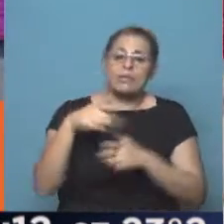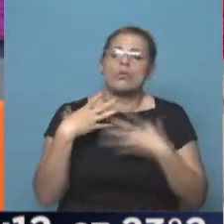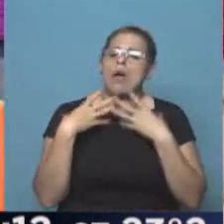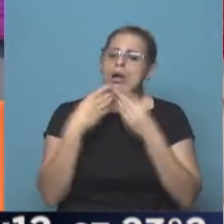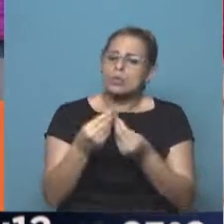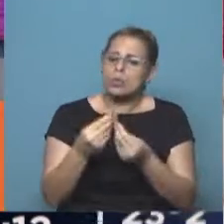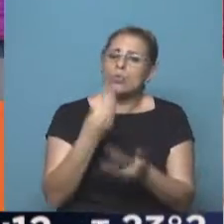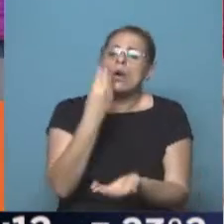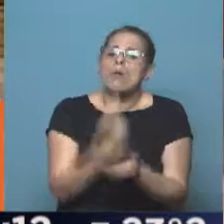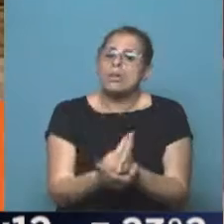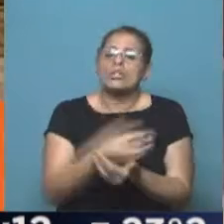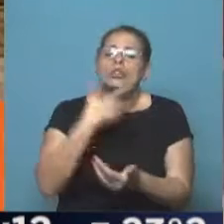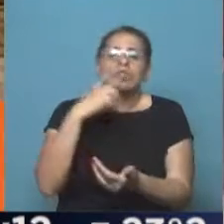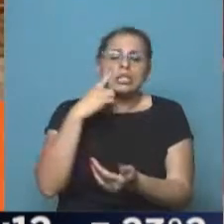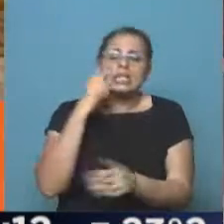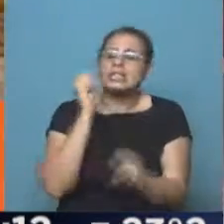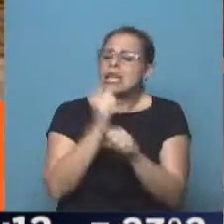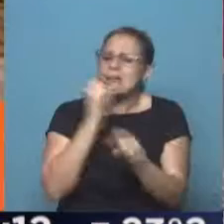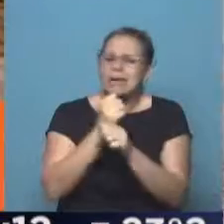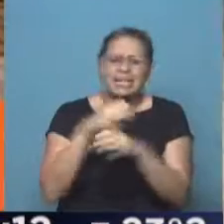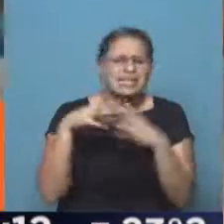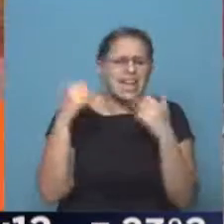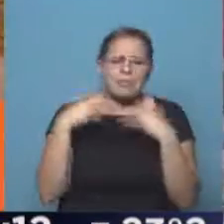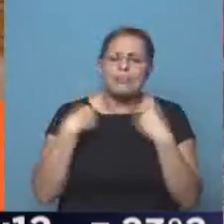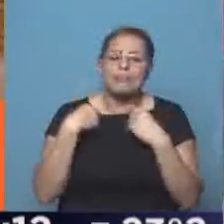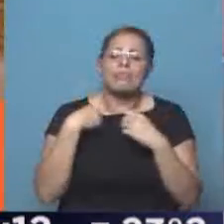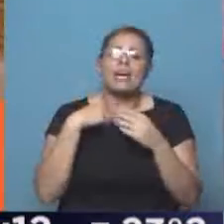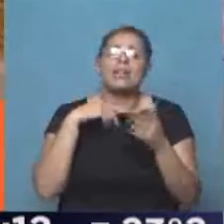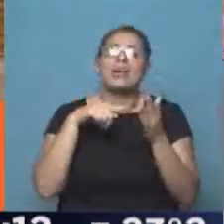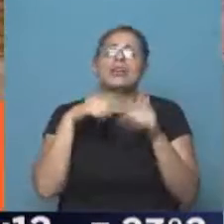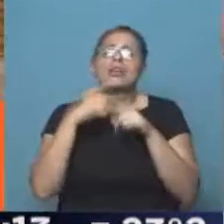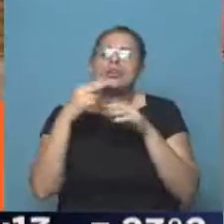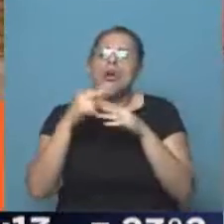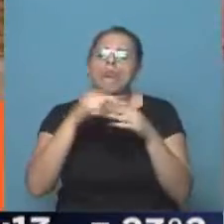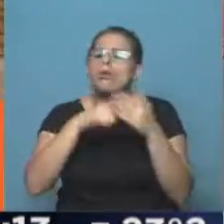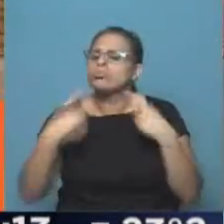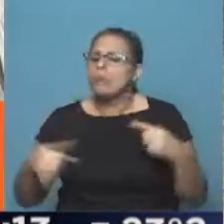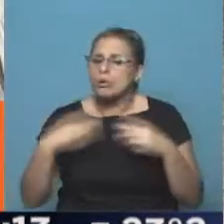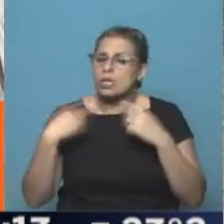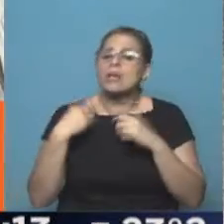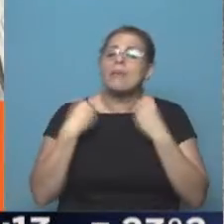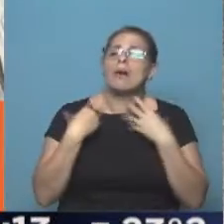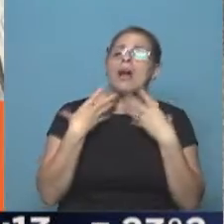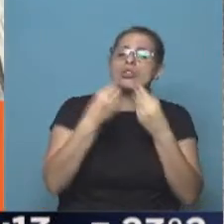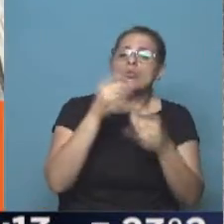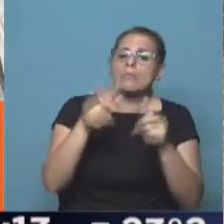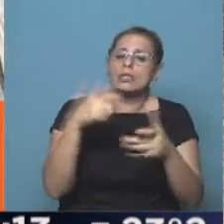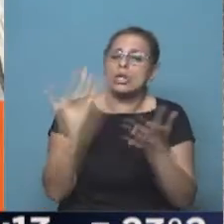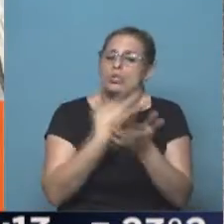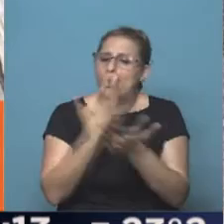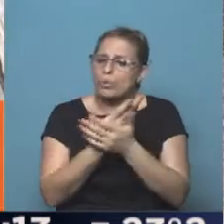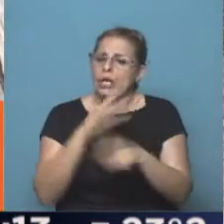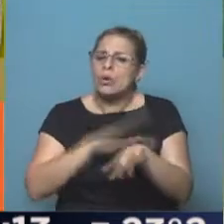Sí trabajan contra reloj para clasificar y enviar las donaciones que reciben y así poder ayudar a los damnificados por